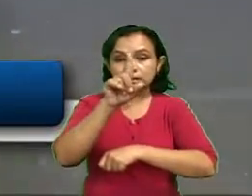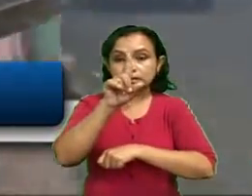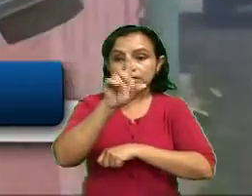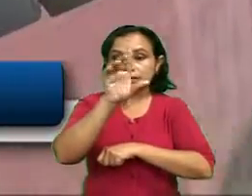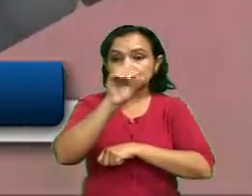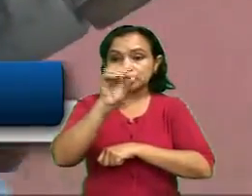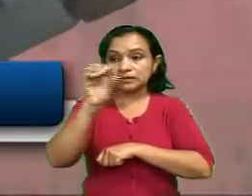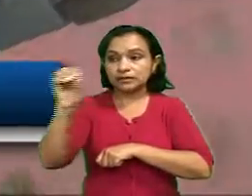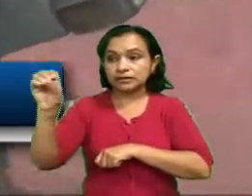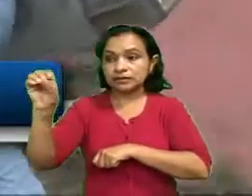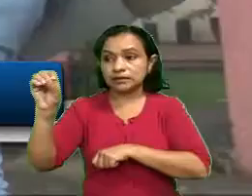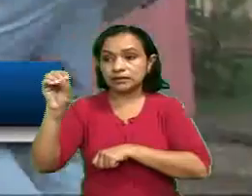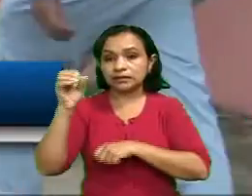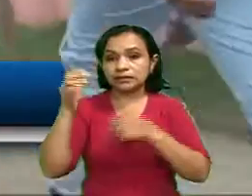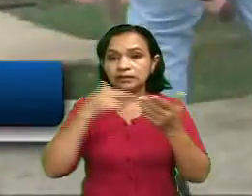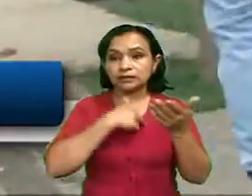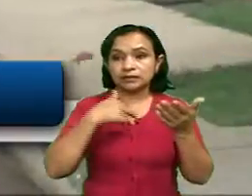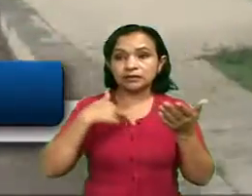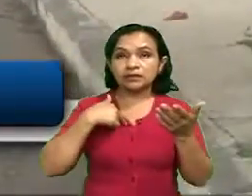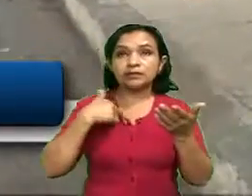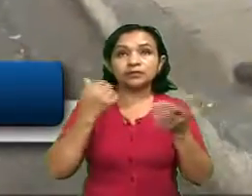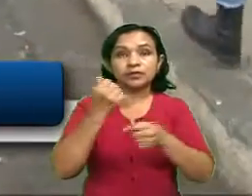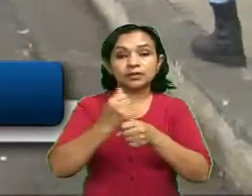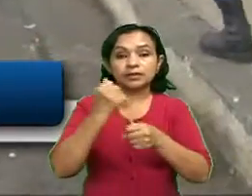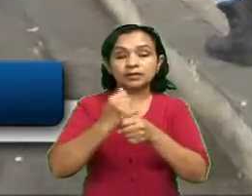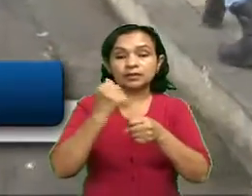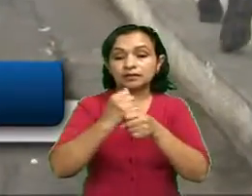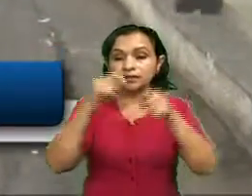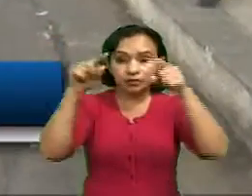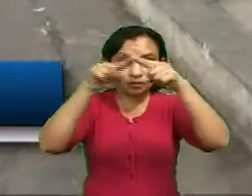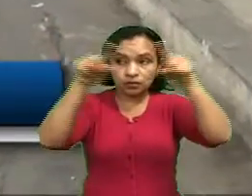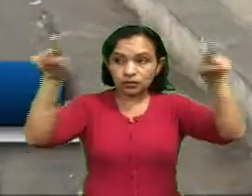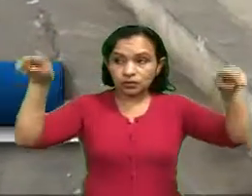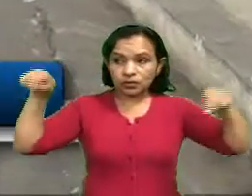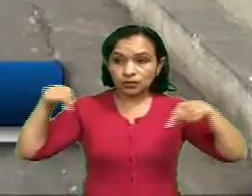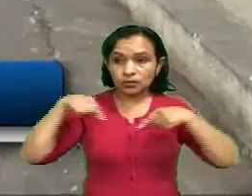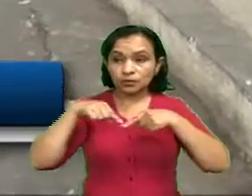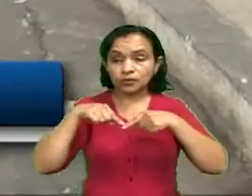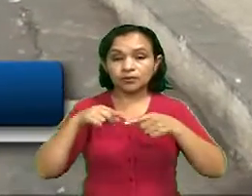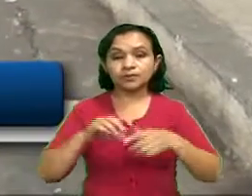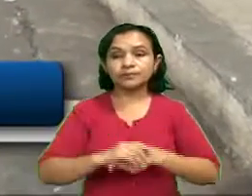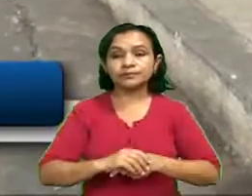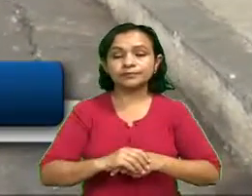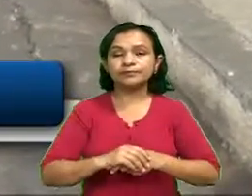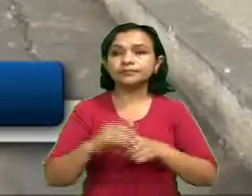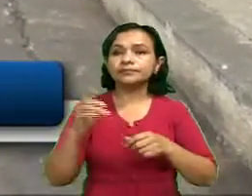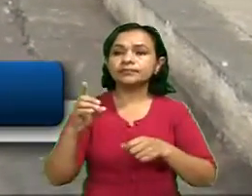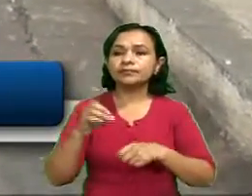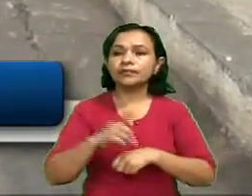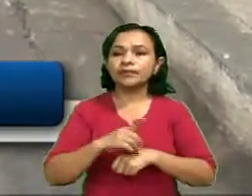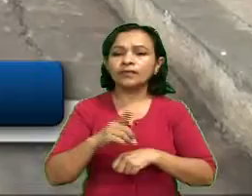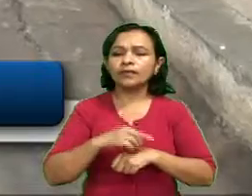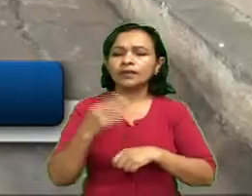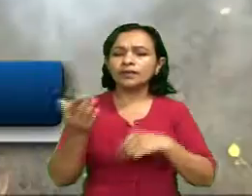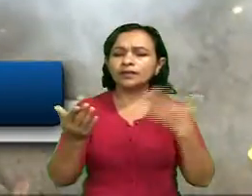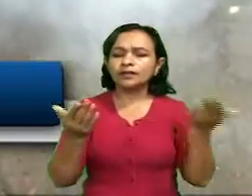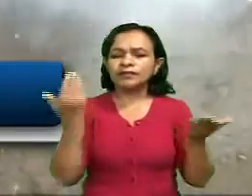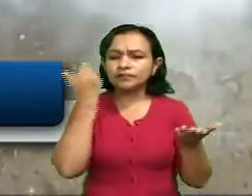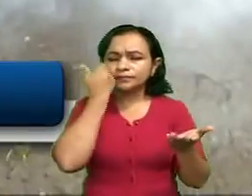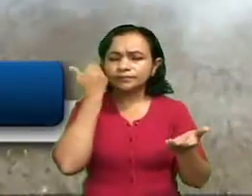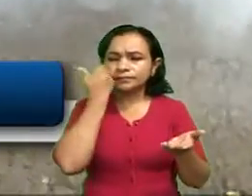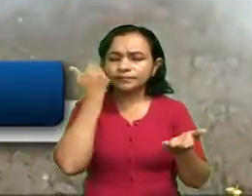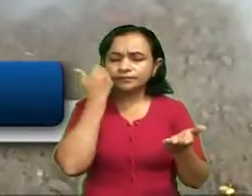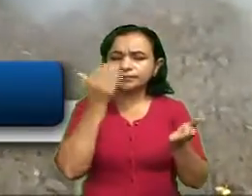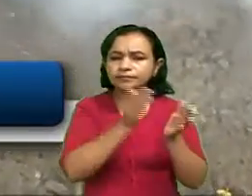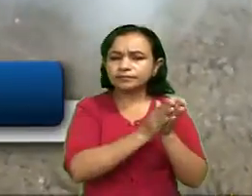de la manzana, ¿verdad? Por eso es que se trabaja la manzana como tal. Sí. Ok. Ahora, doctor, ¿cuánto dilata esta enfermedad?